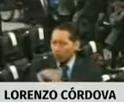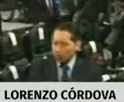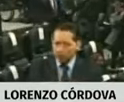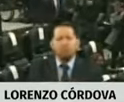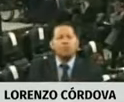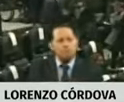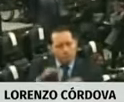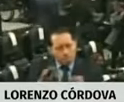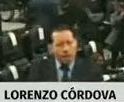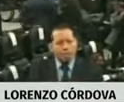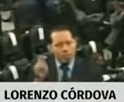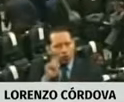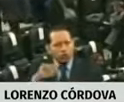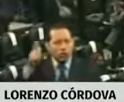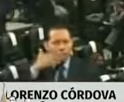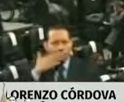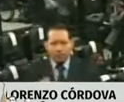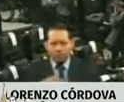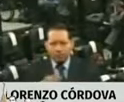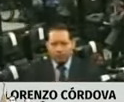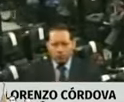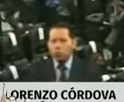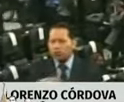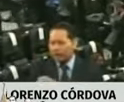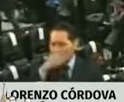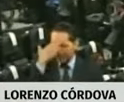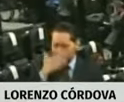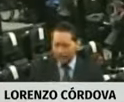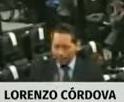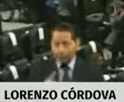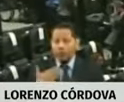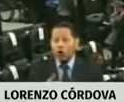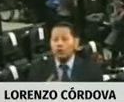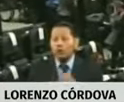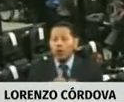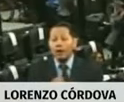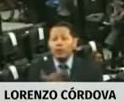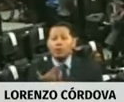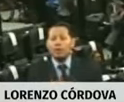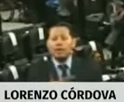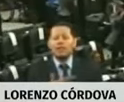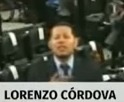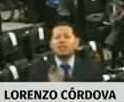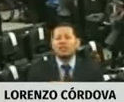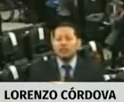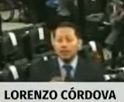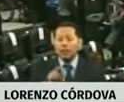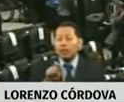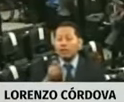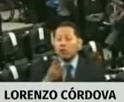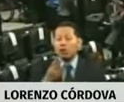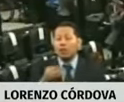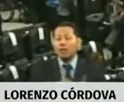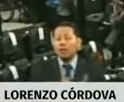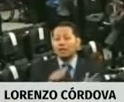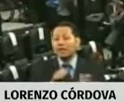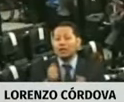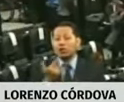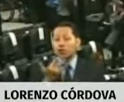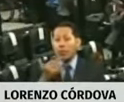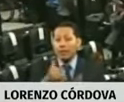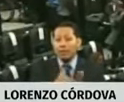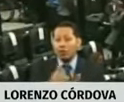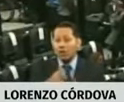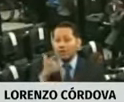y confiable. Como ustedes saben, el monto global solicitado para el próximo año asciende a casi 24.650 millones